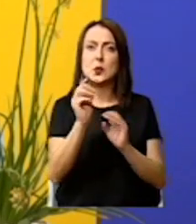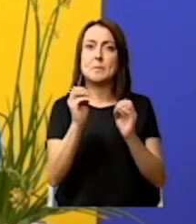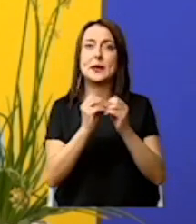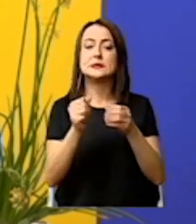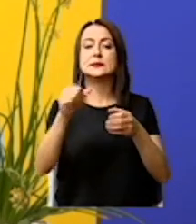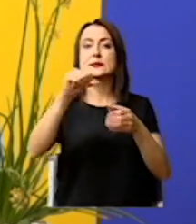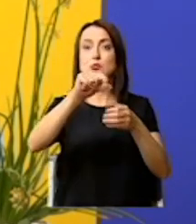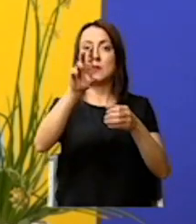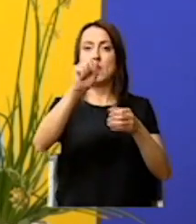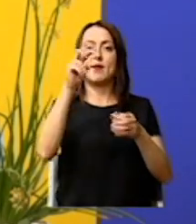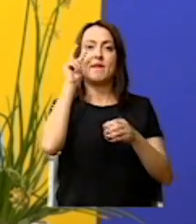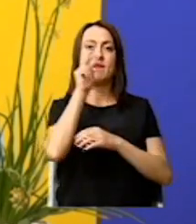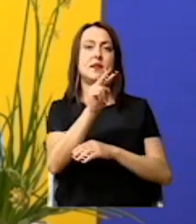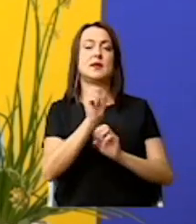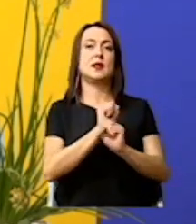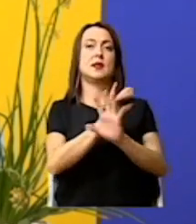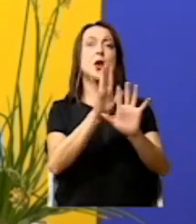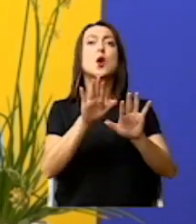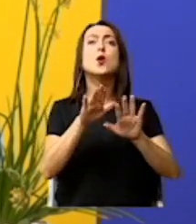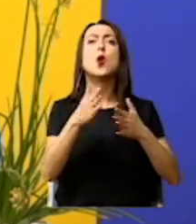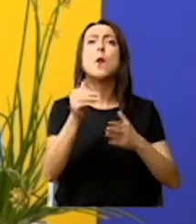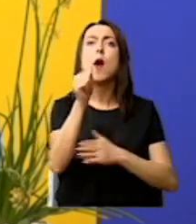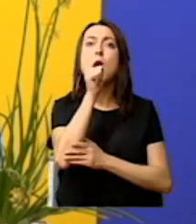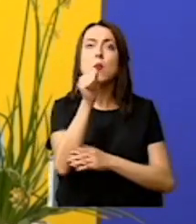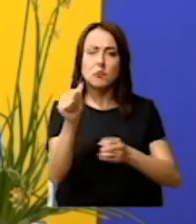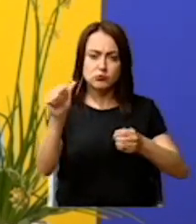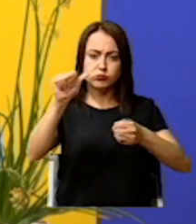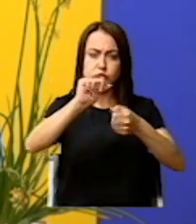para que ustedes vean cómo el agua